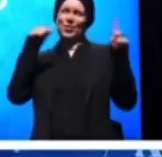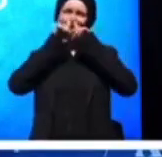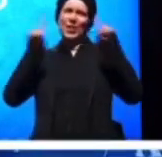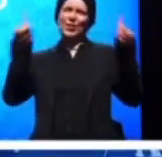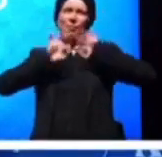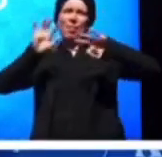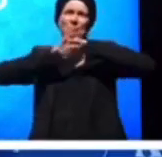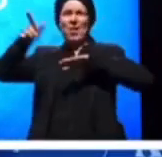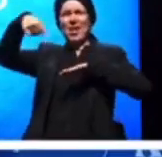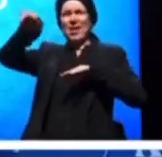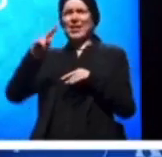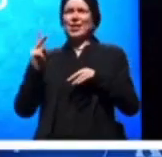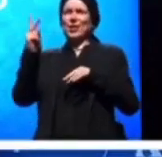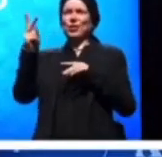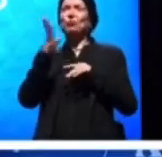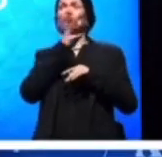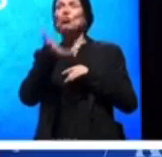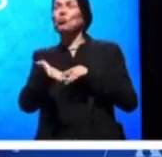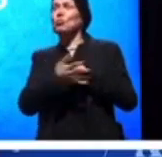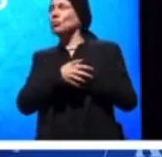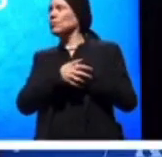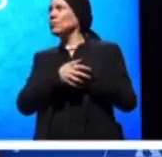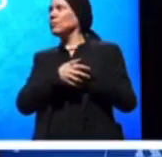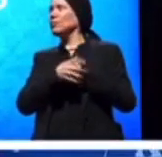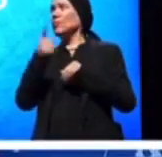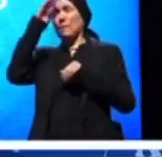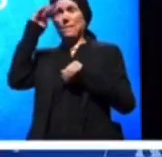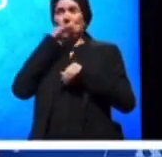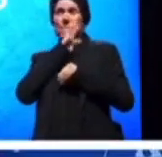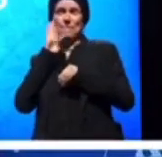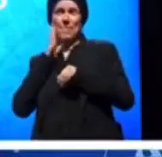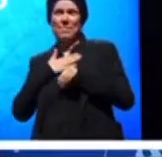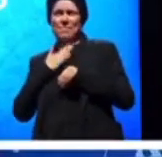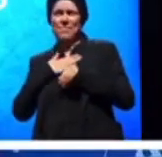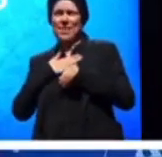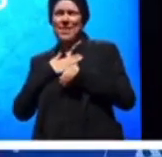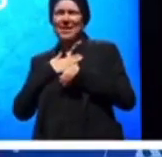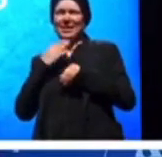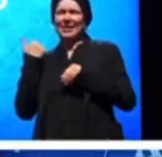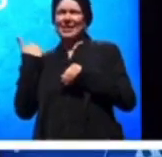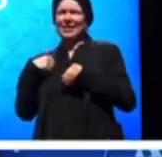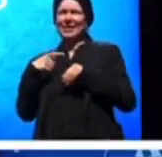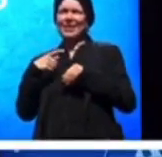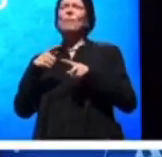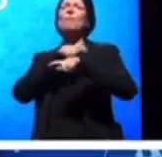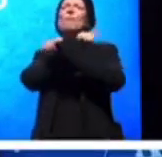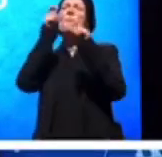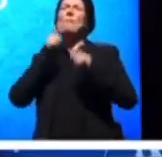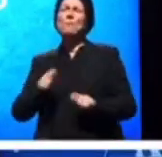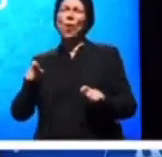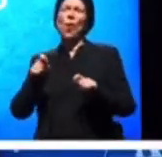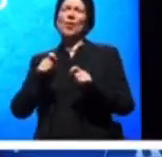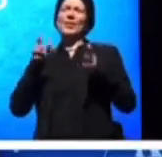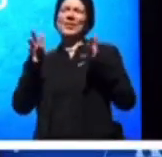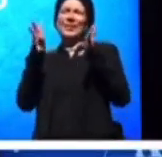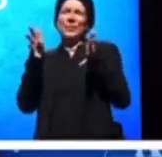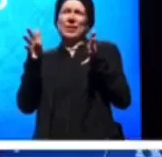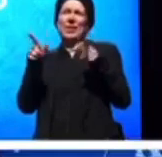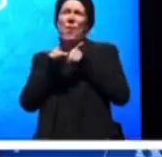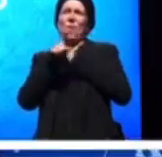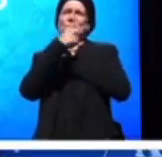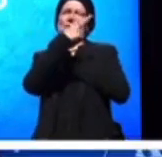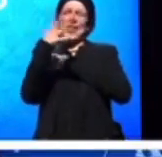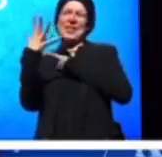para ellos. Porque Rosa y Baldo, mis padres, cumplen las bodas de plata, cumplen 25 años de casados.